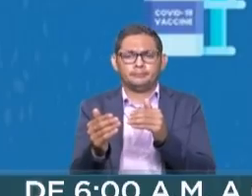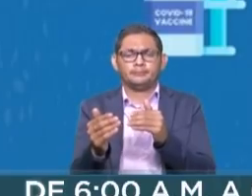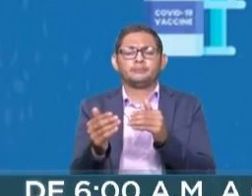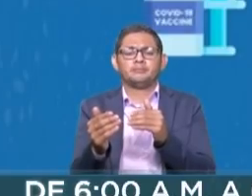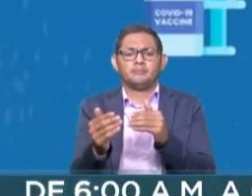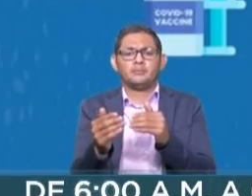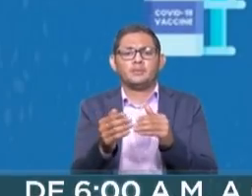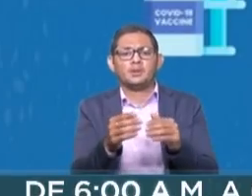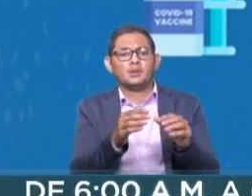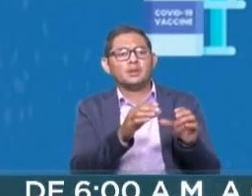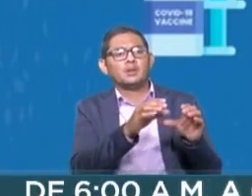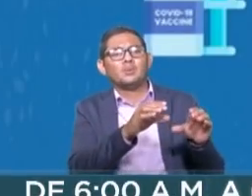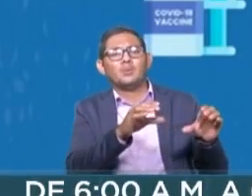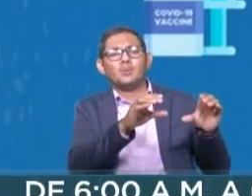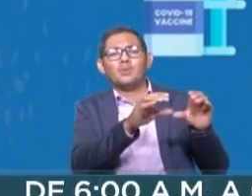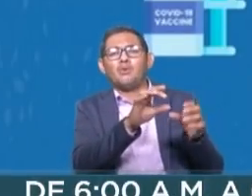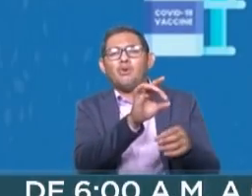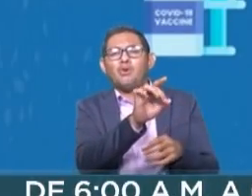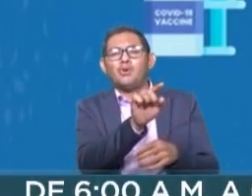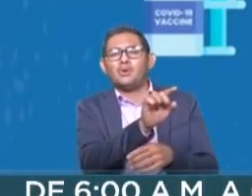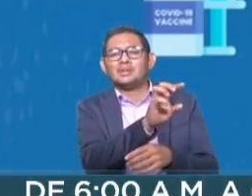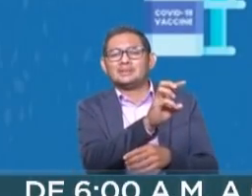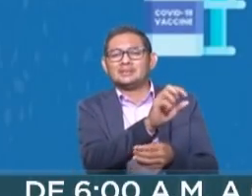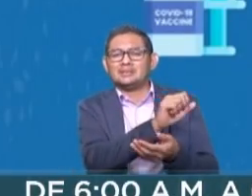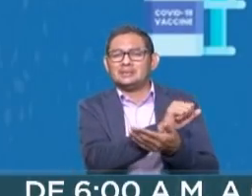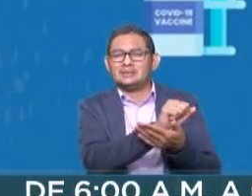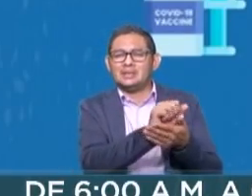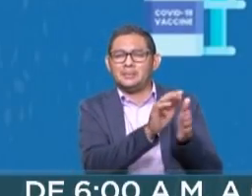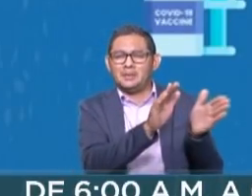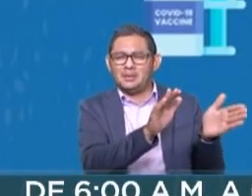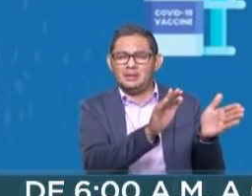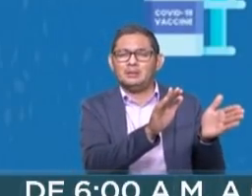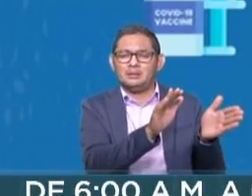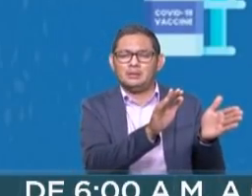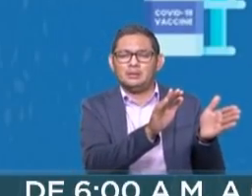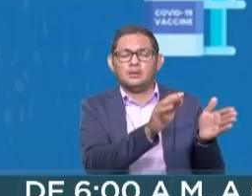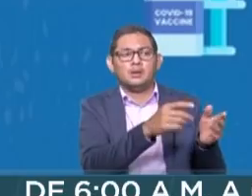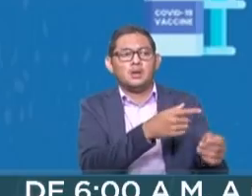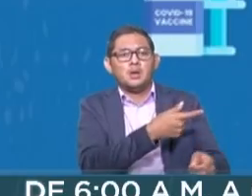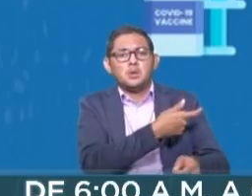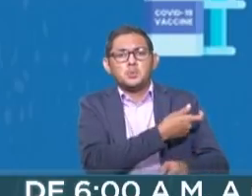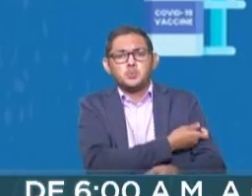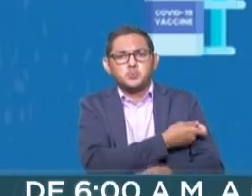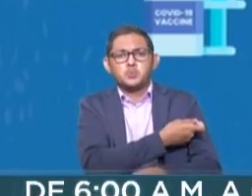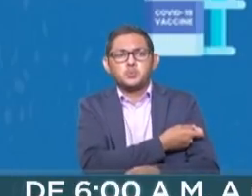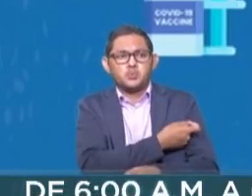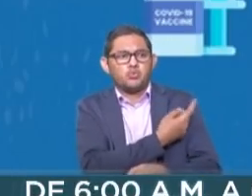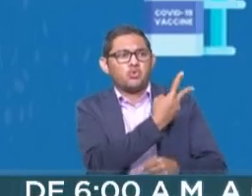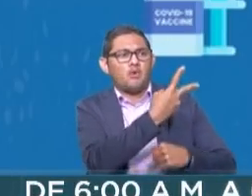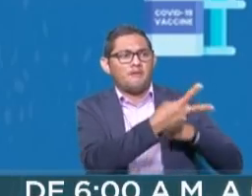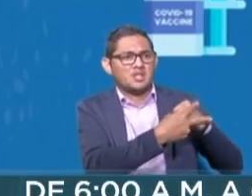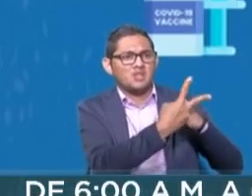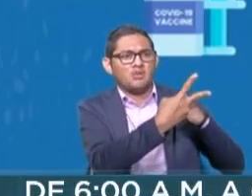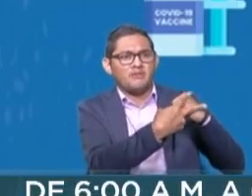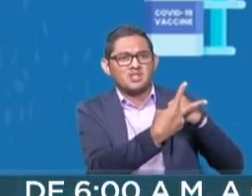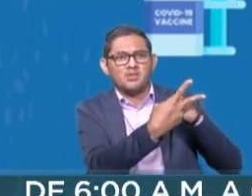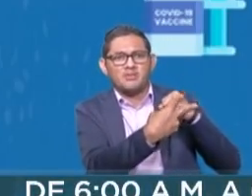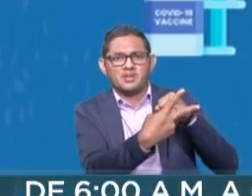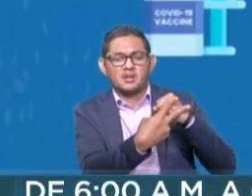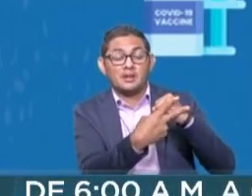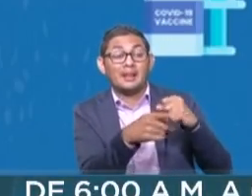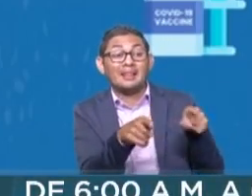del circuito 8-6. Al igual serán vacunados los docentes que laboran en dicho